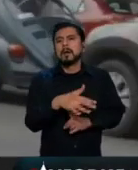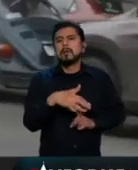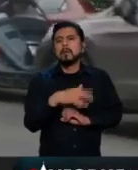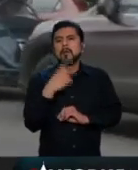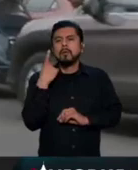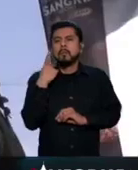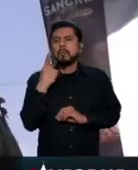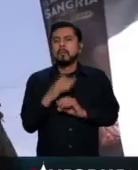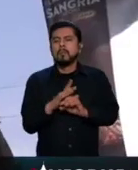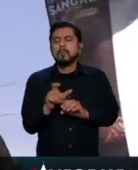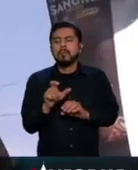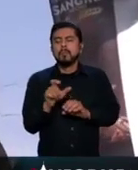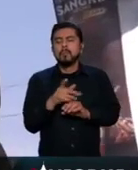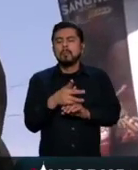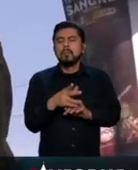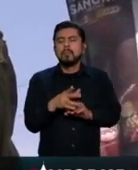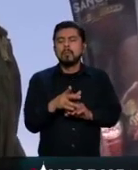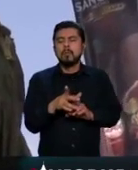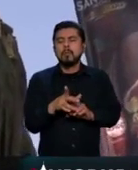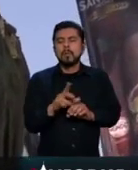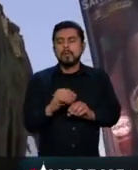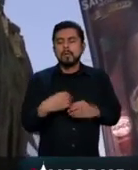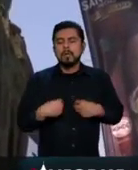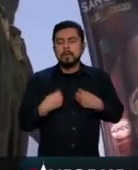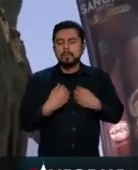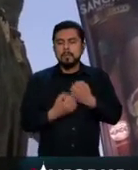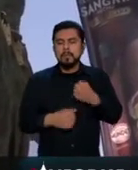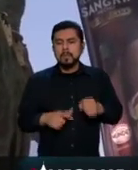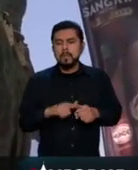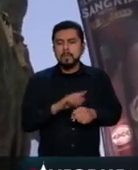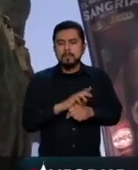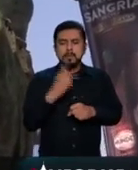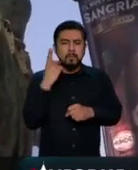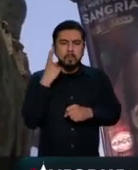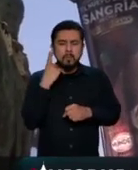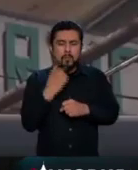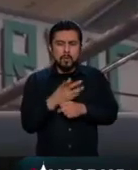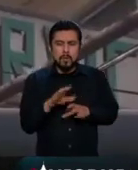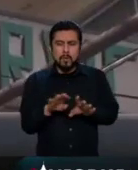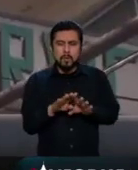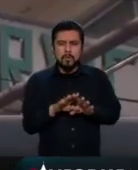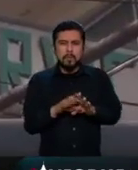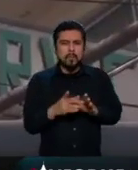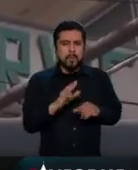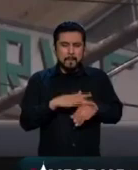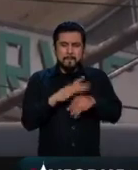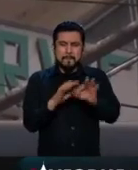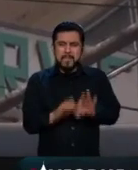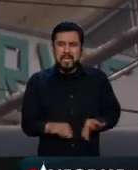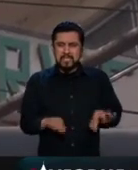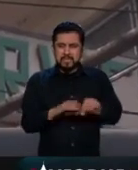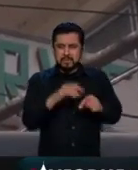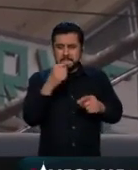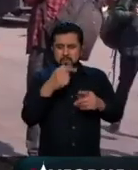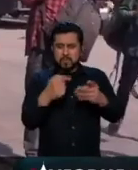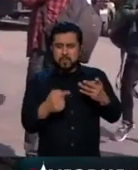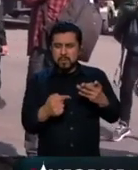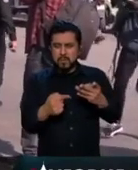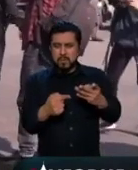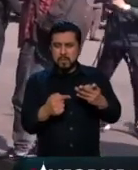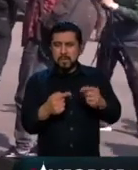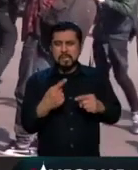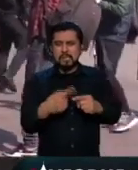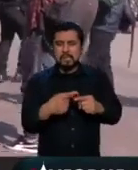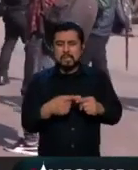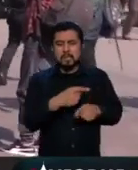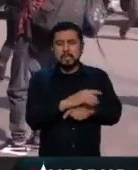gran entrada a la vida social, política, la gran agenda nacional fue con Carlos Salinas